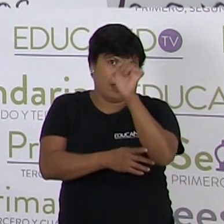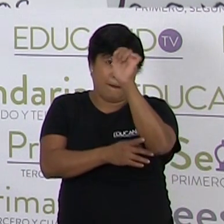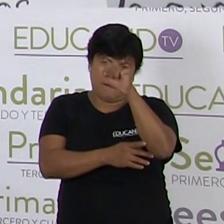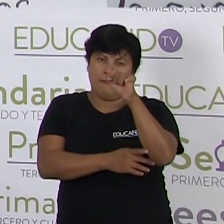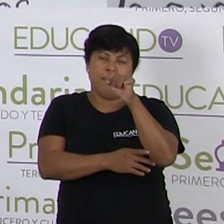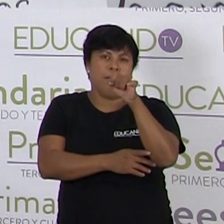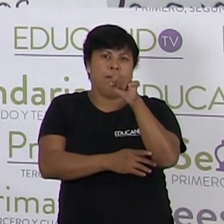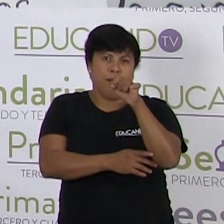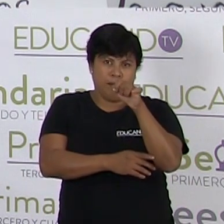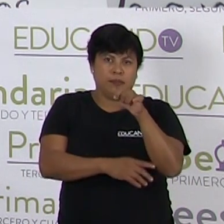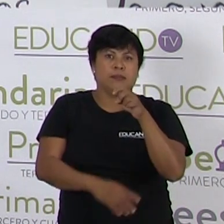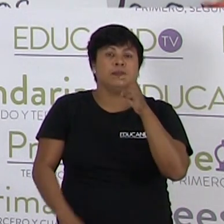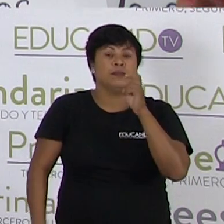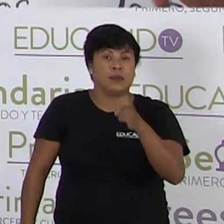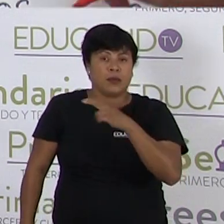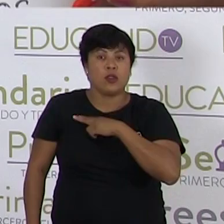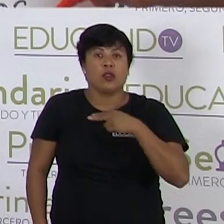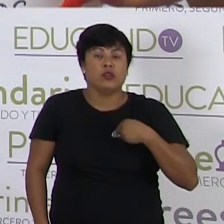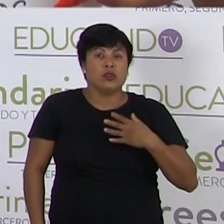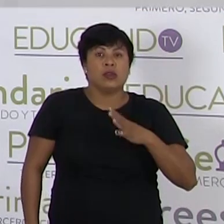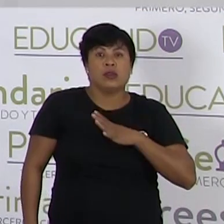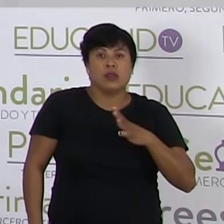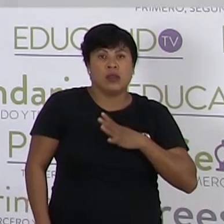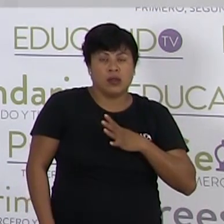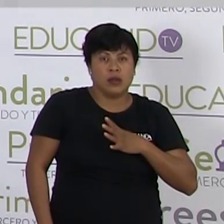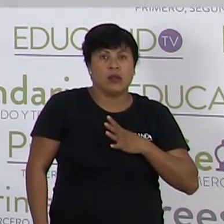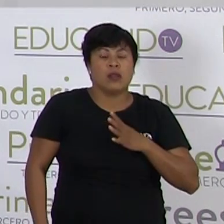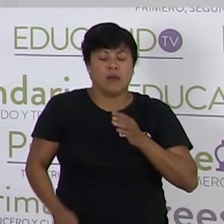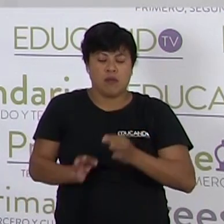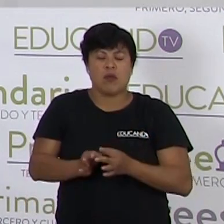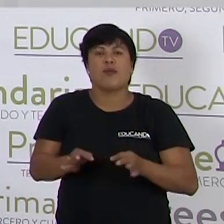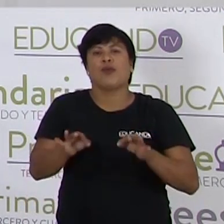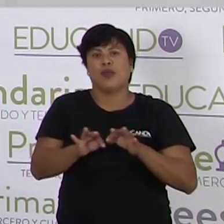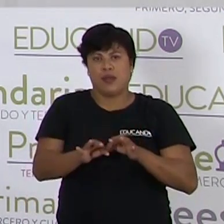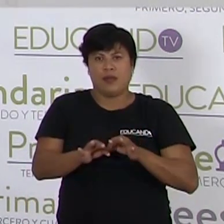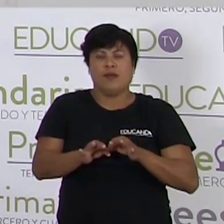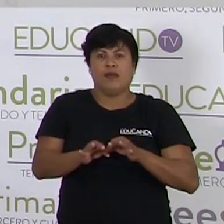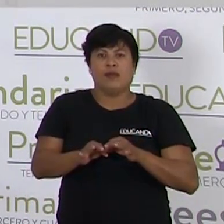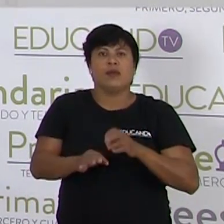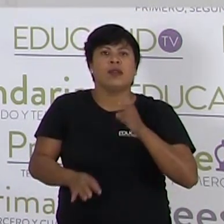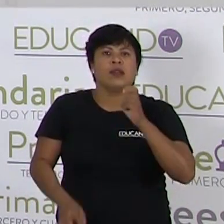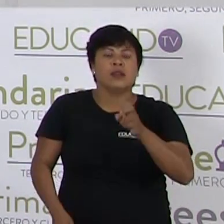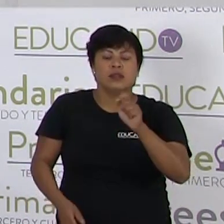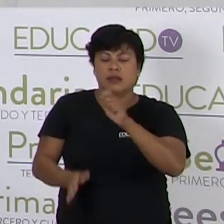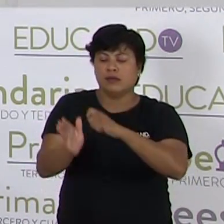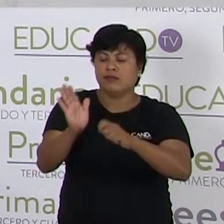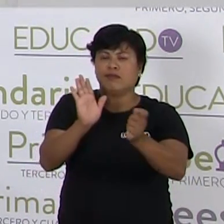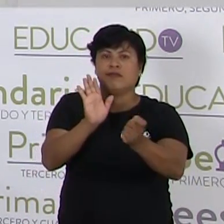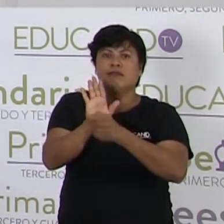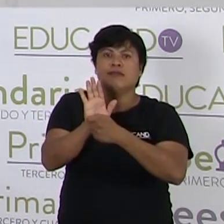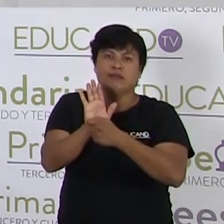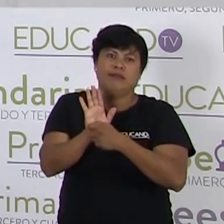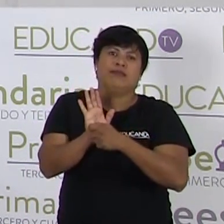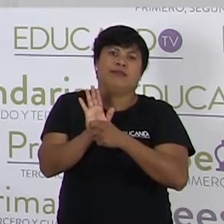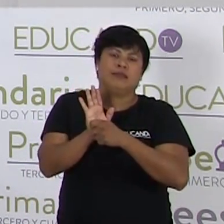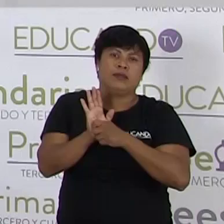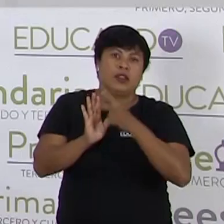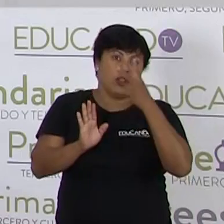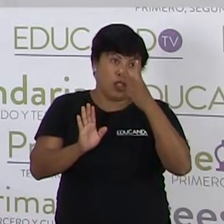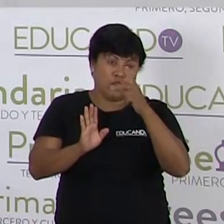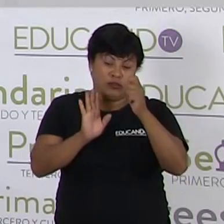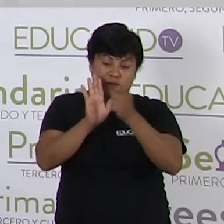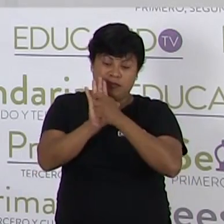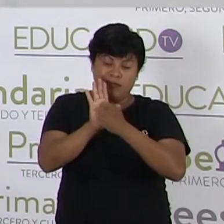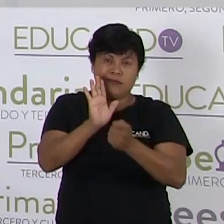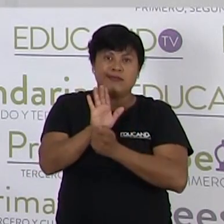acento. Y aquí nos hace falta algo muy importante, el punto. Los dos